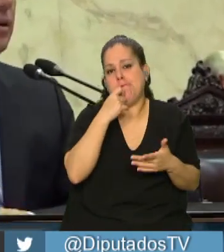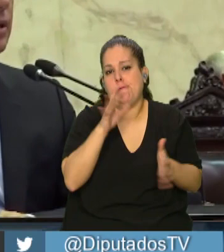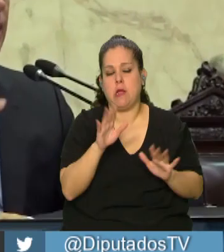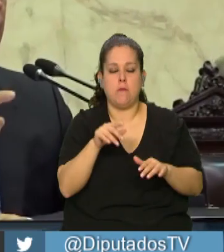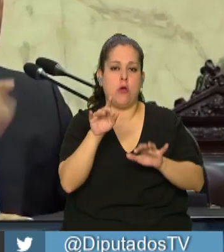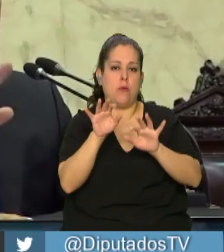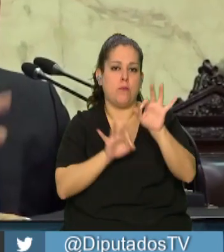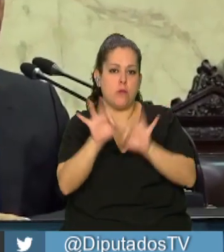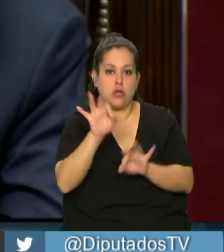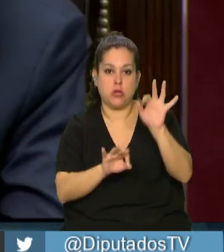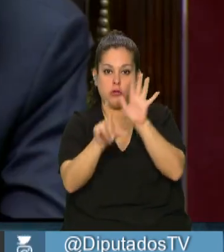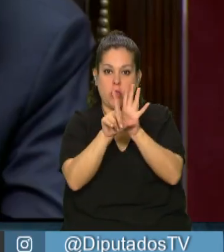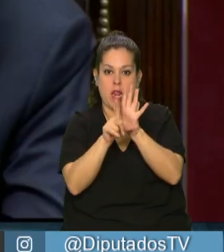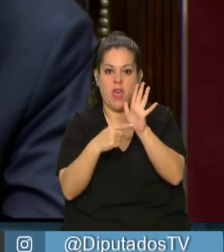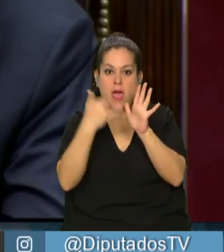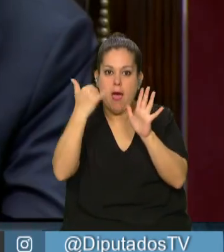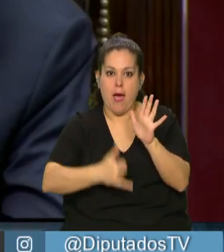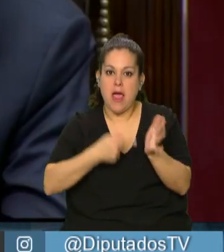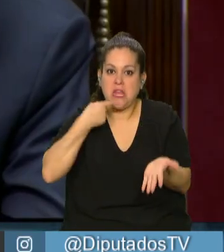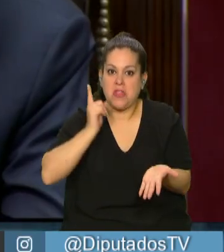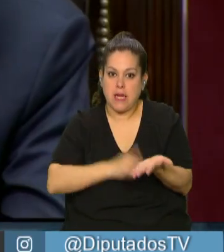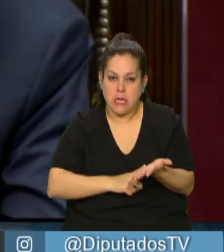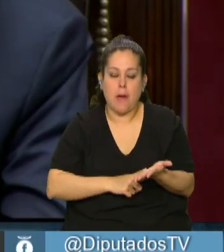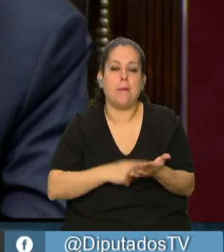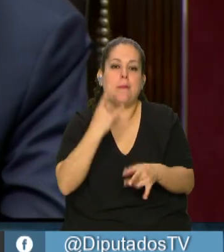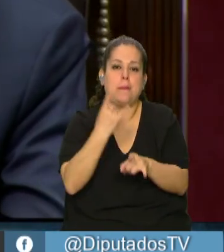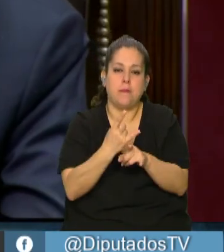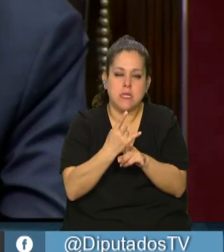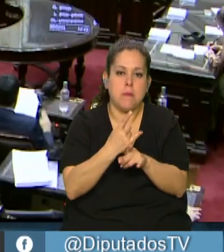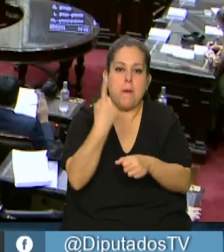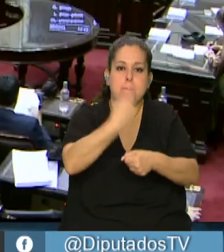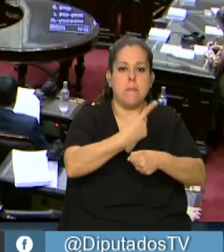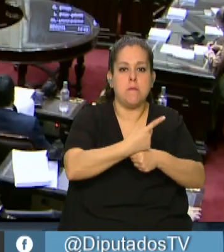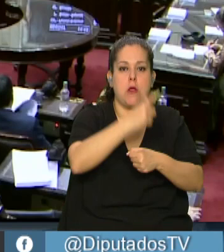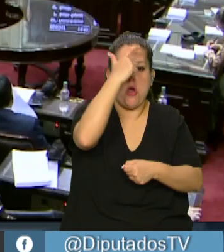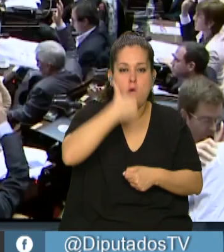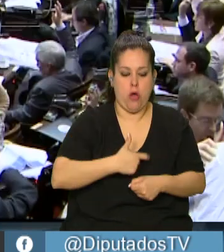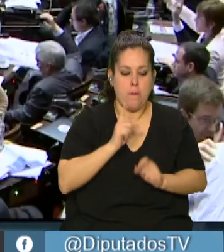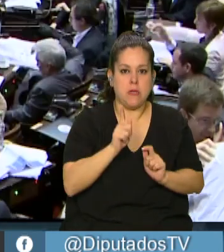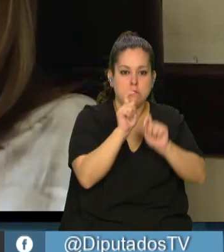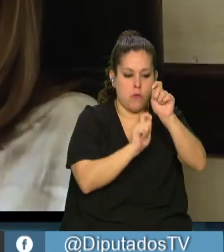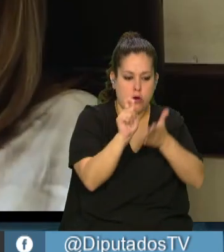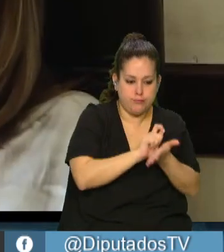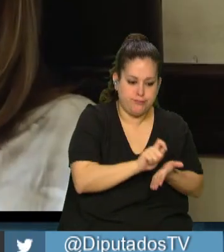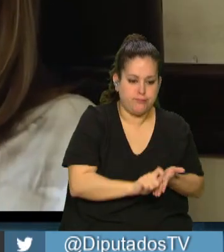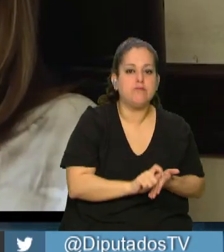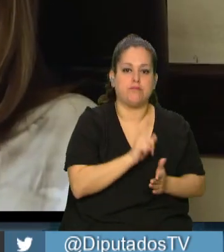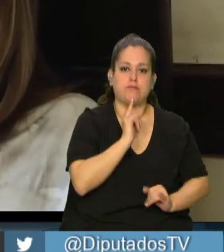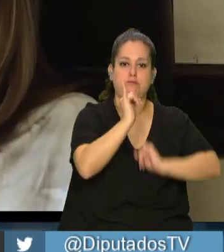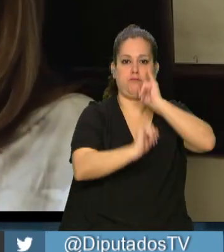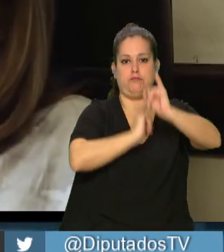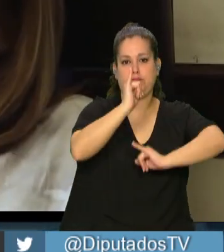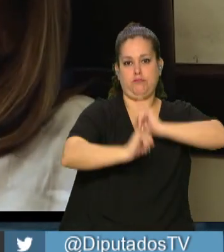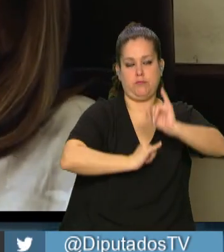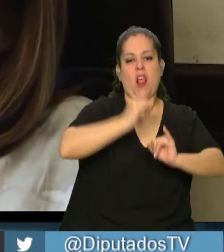tienen dictamen, primero hablan los miembros informantes de los dictámenes, después los bloques